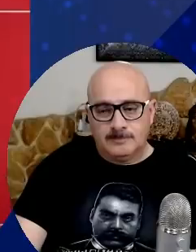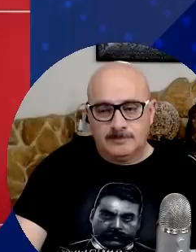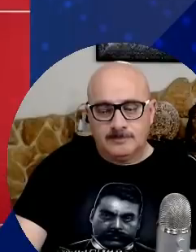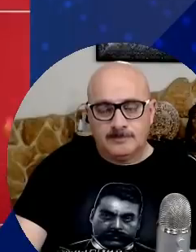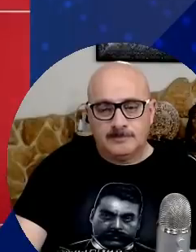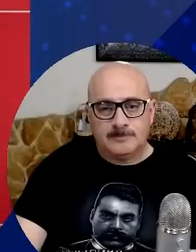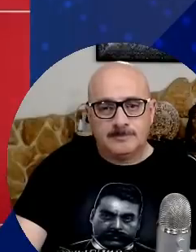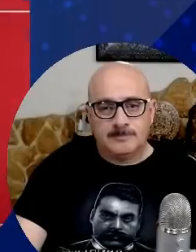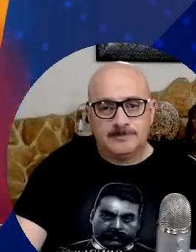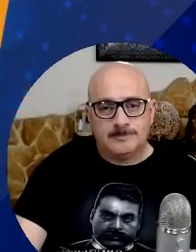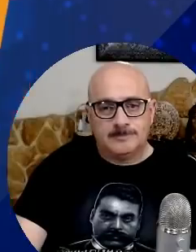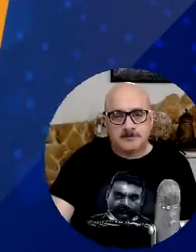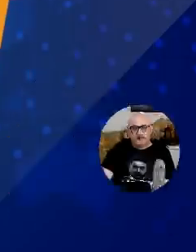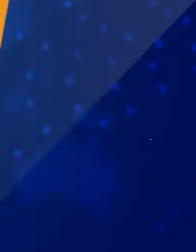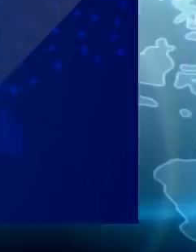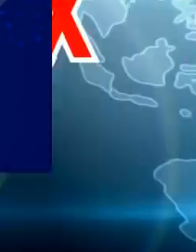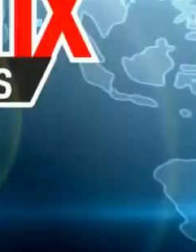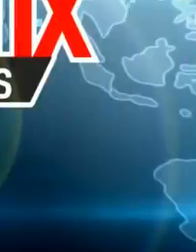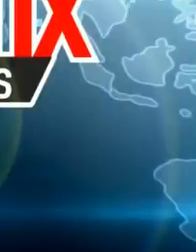básico.